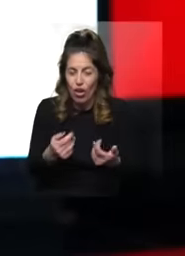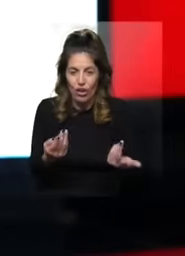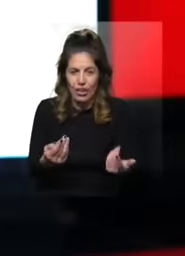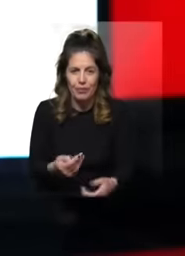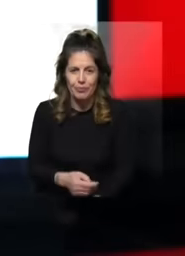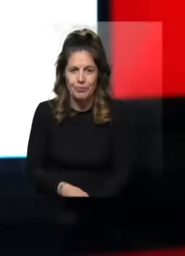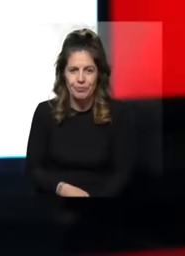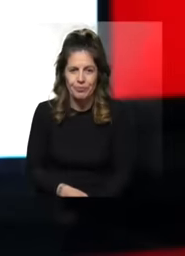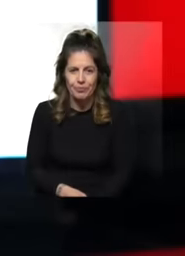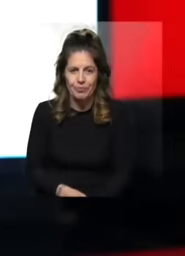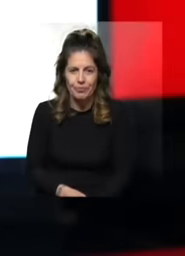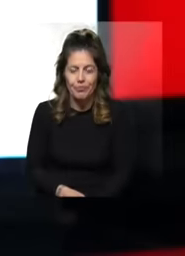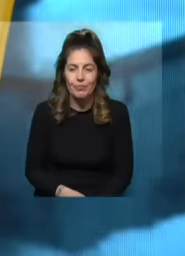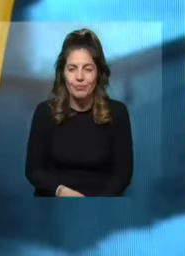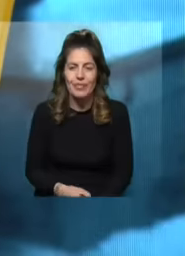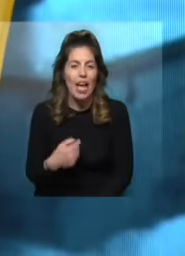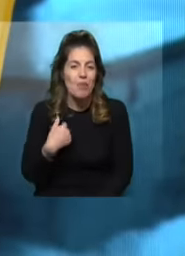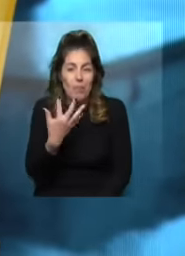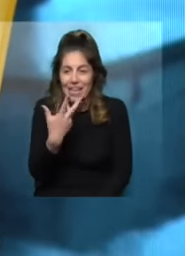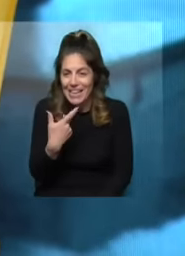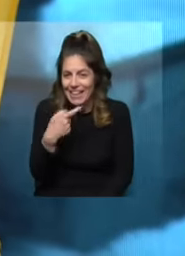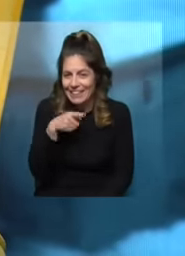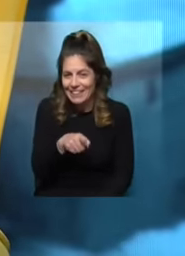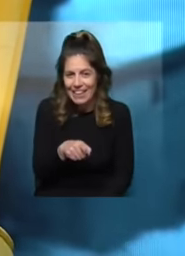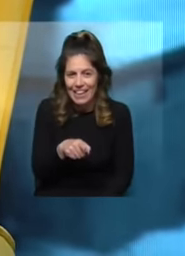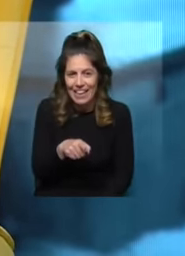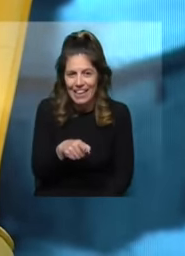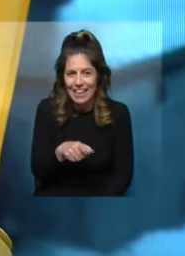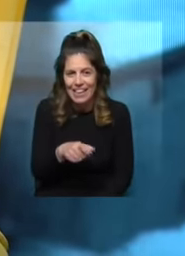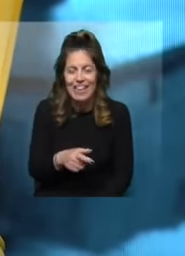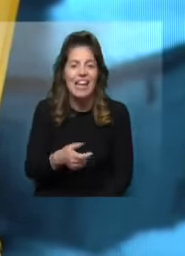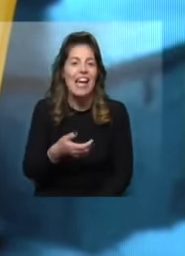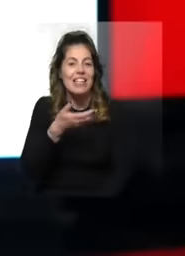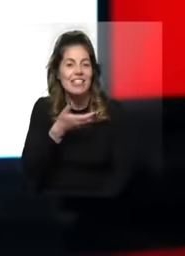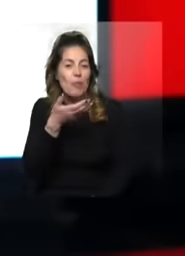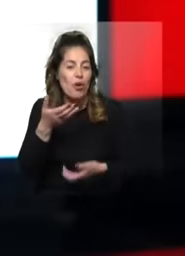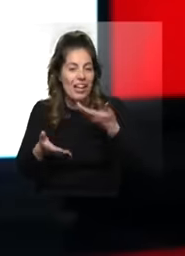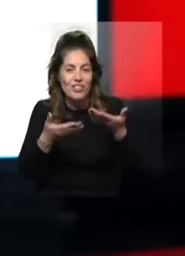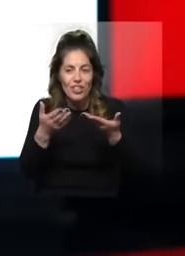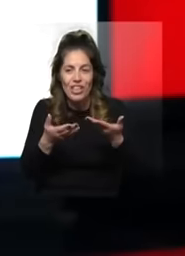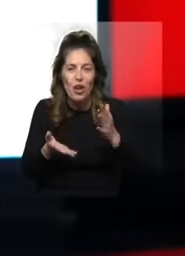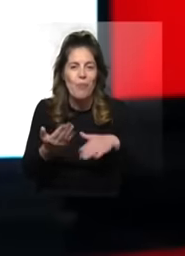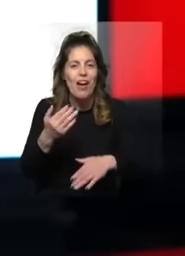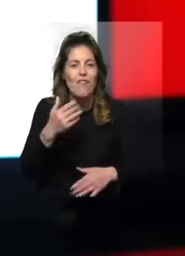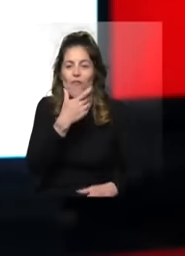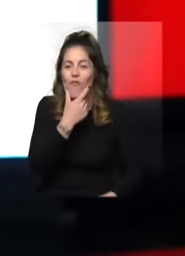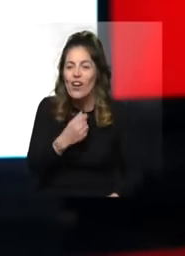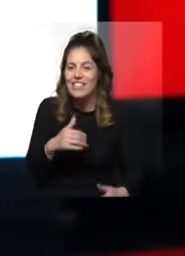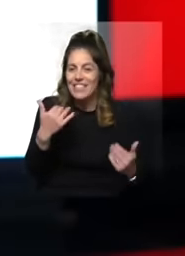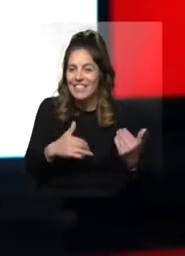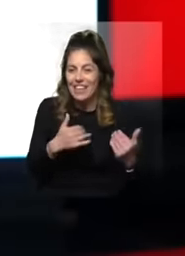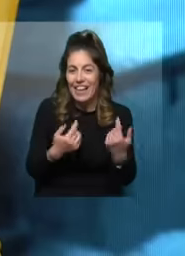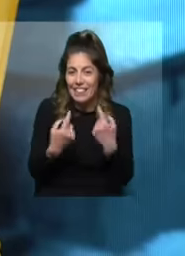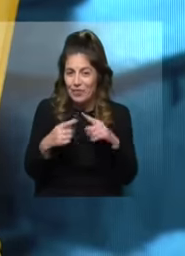acordes, el indio muerto. Y me encanta sapo cancionero. Pero era más fácil de tocar, Vera, que la de los